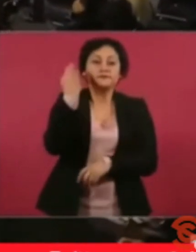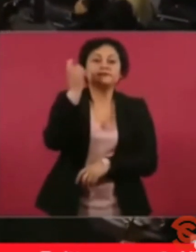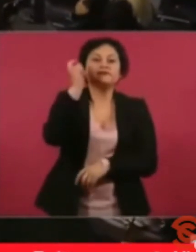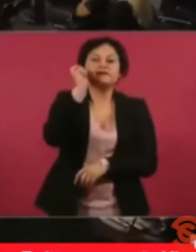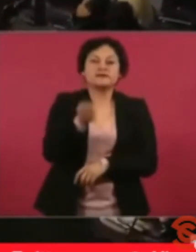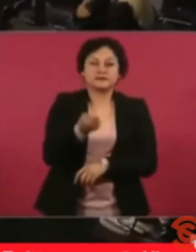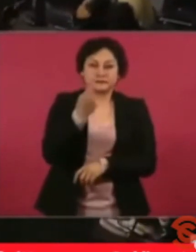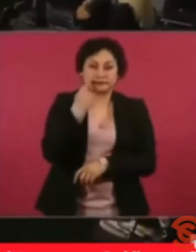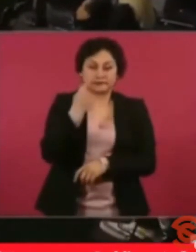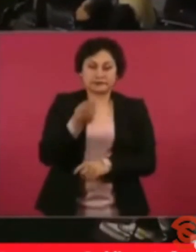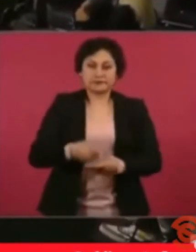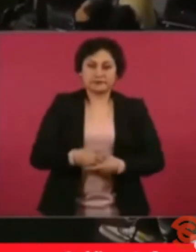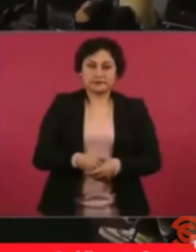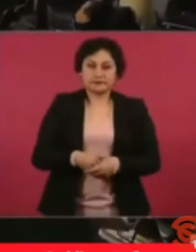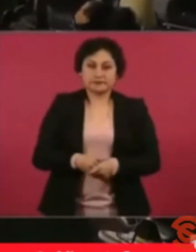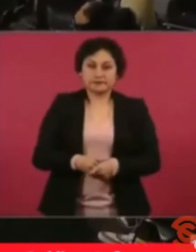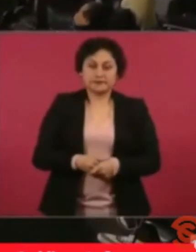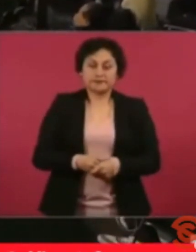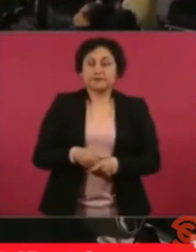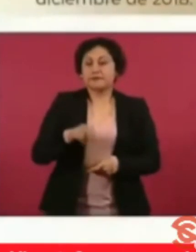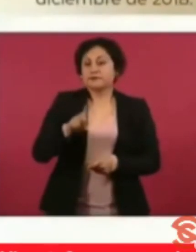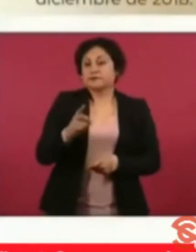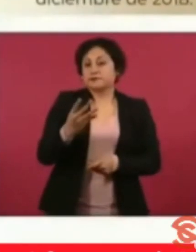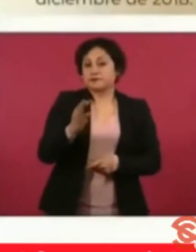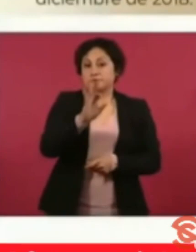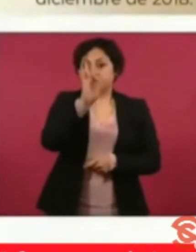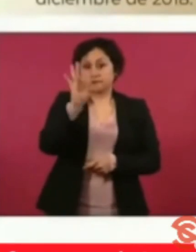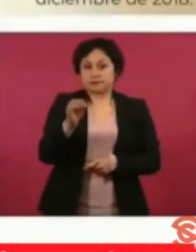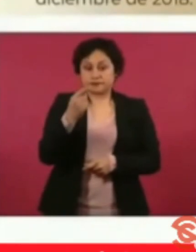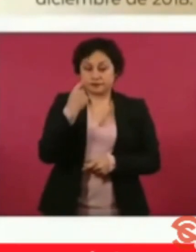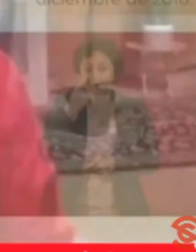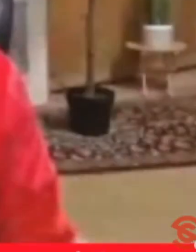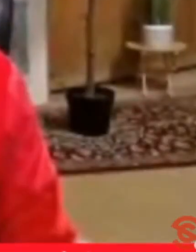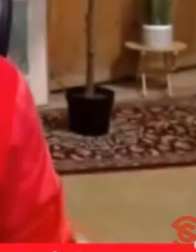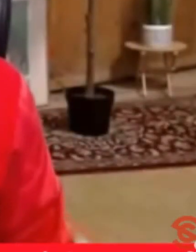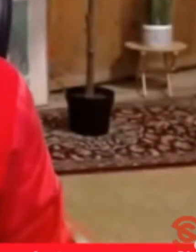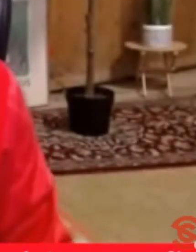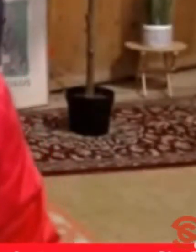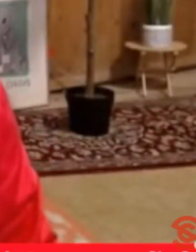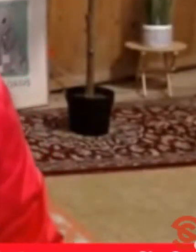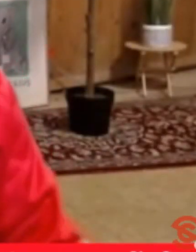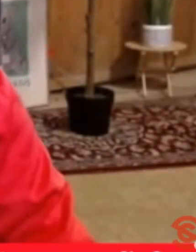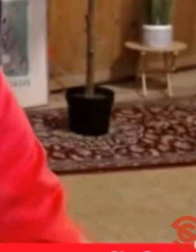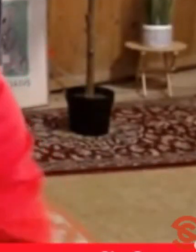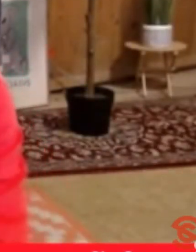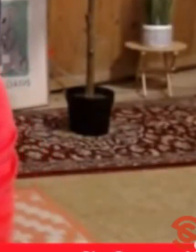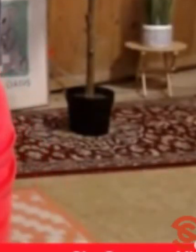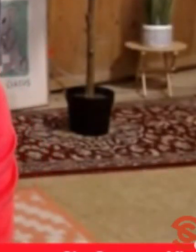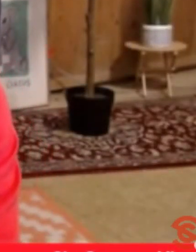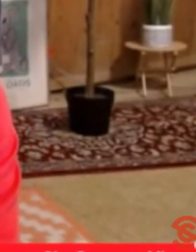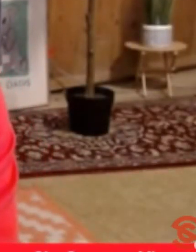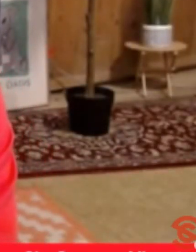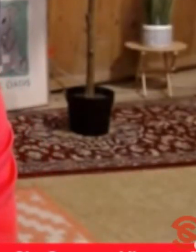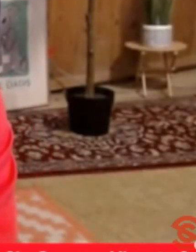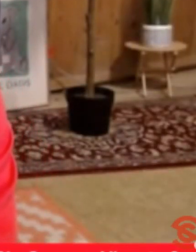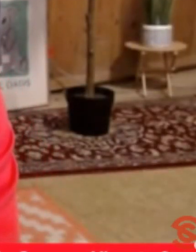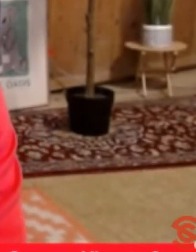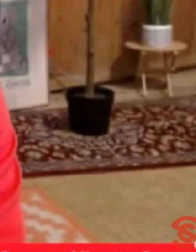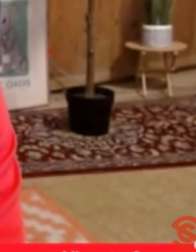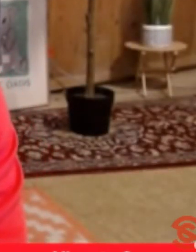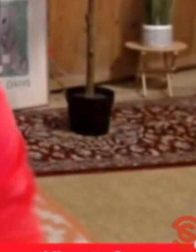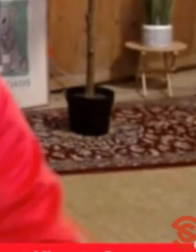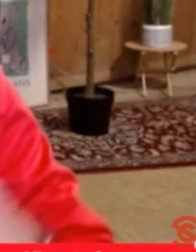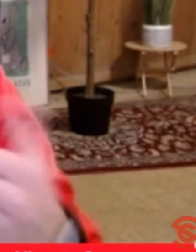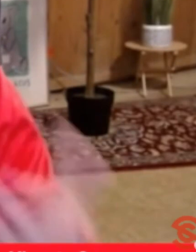calladito. Insisto, ha de haber ido con pues con la preocupación de que le iban a ir a preguntar